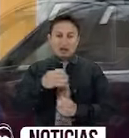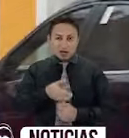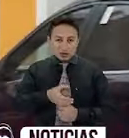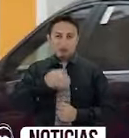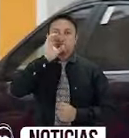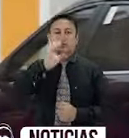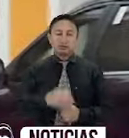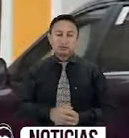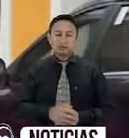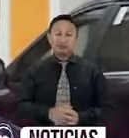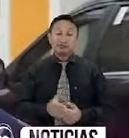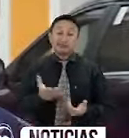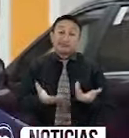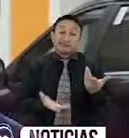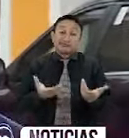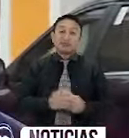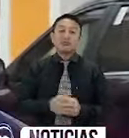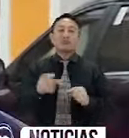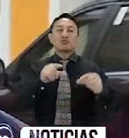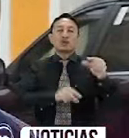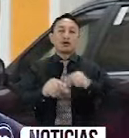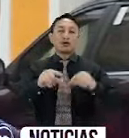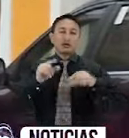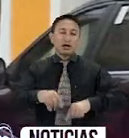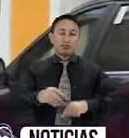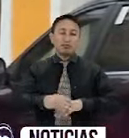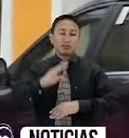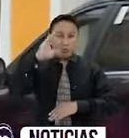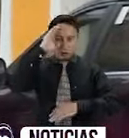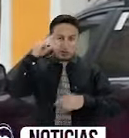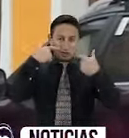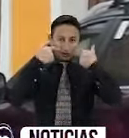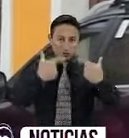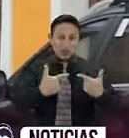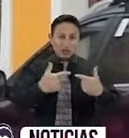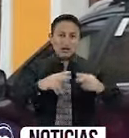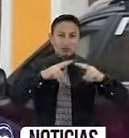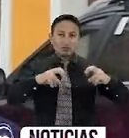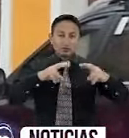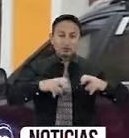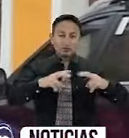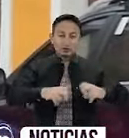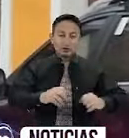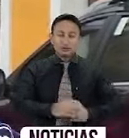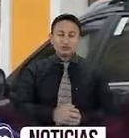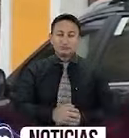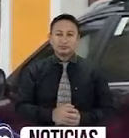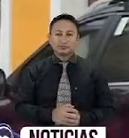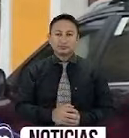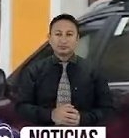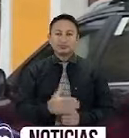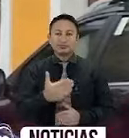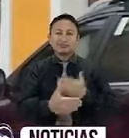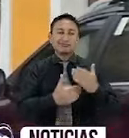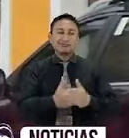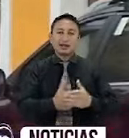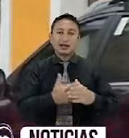tóxica. Presuntamente es un químico, eso ya ingresa en cadena de custodia en conjunto con criminalística, pues, y ellos